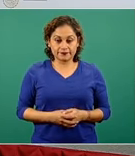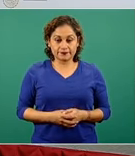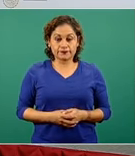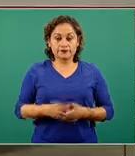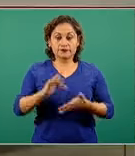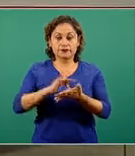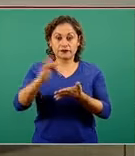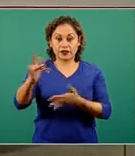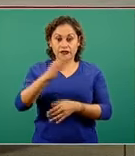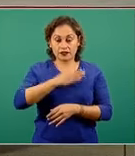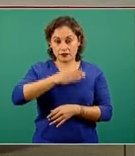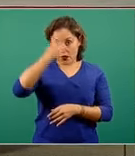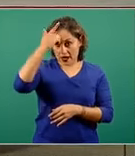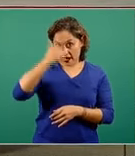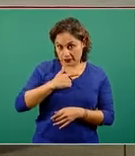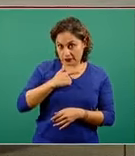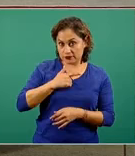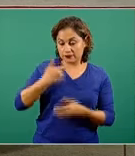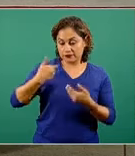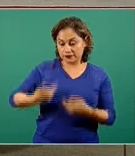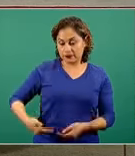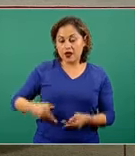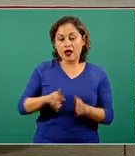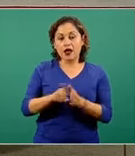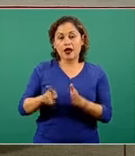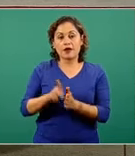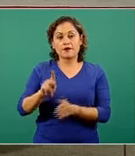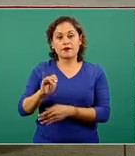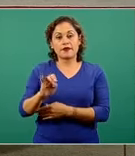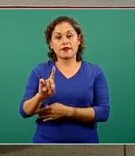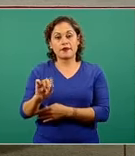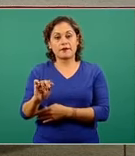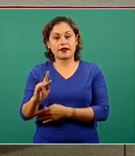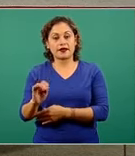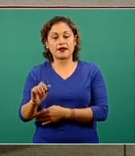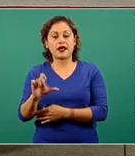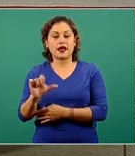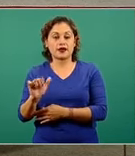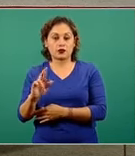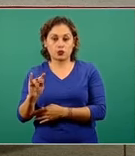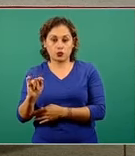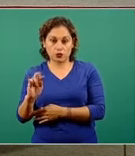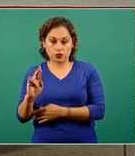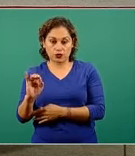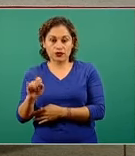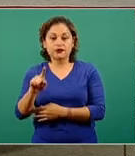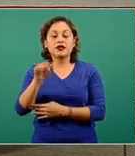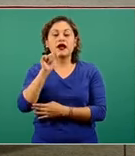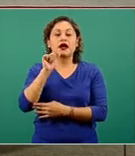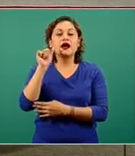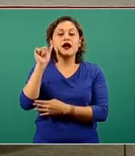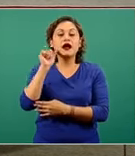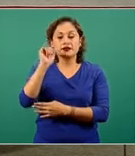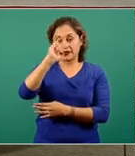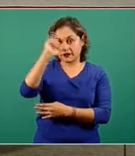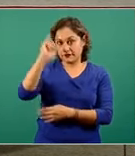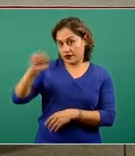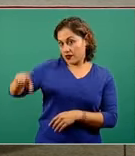Gracias, buenas noches. Arturo Contreras, de Pie de Página. Ayer en la conferencia de prensa de la jefa de gobierno, Claudia